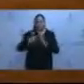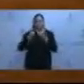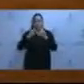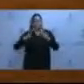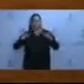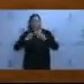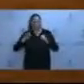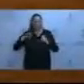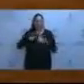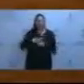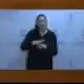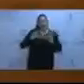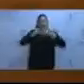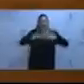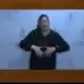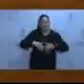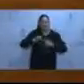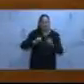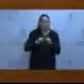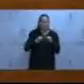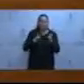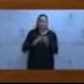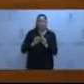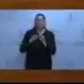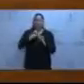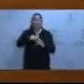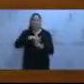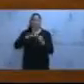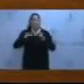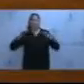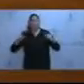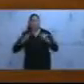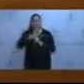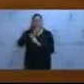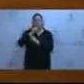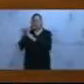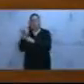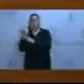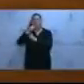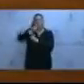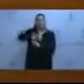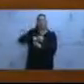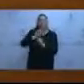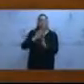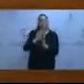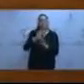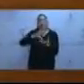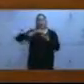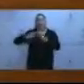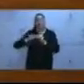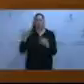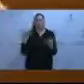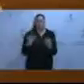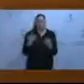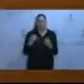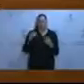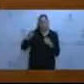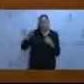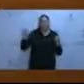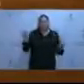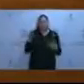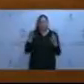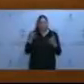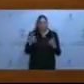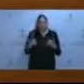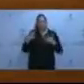las áreas industriales del oriente y el occidente de Asturias. La sociedad ha venido realizando, asimismo, una actividad de promoción de